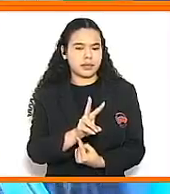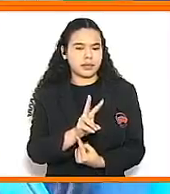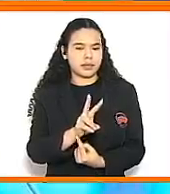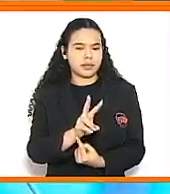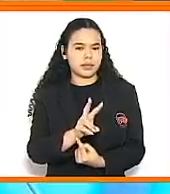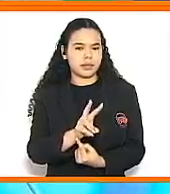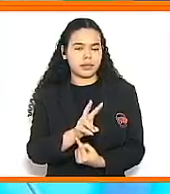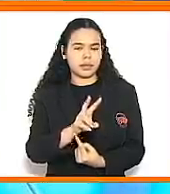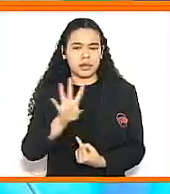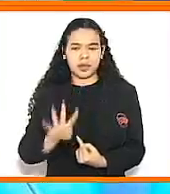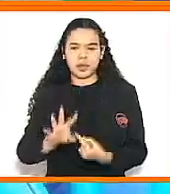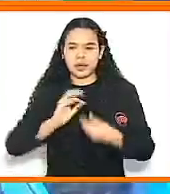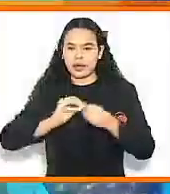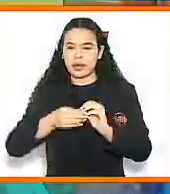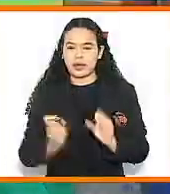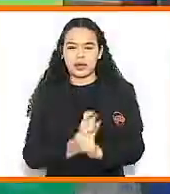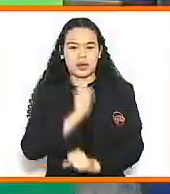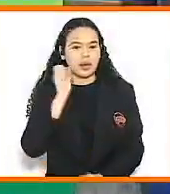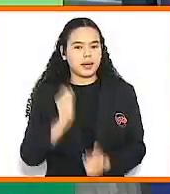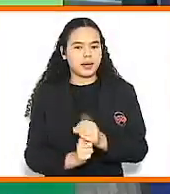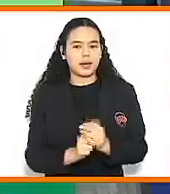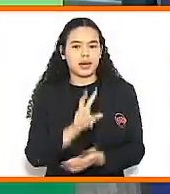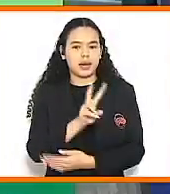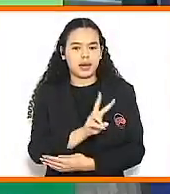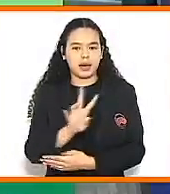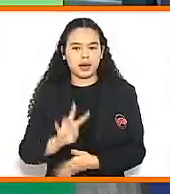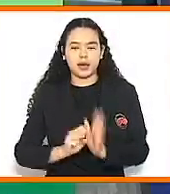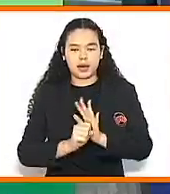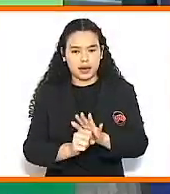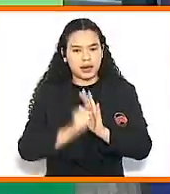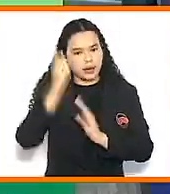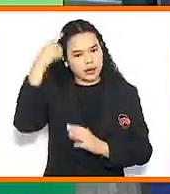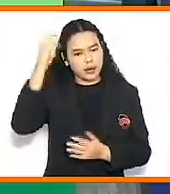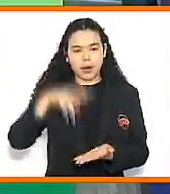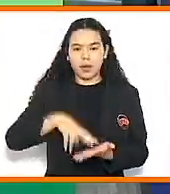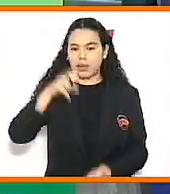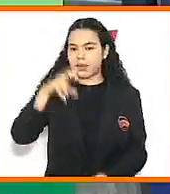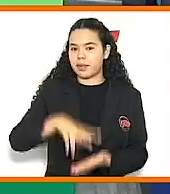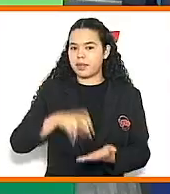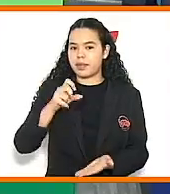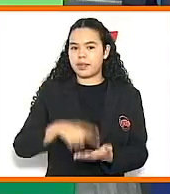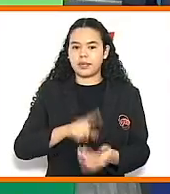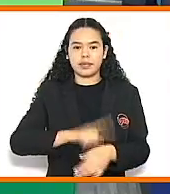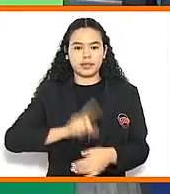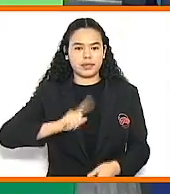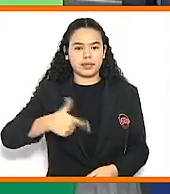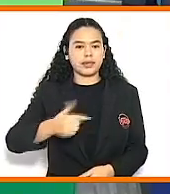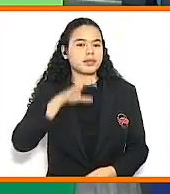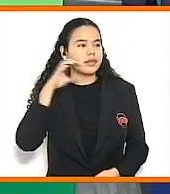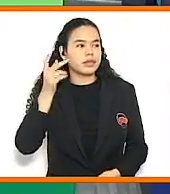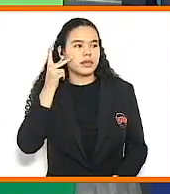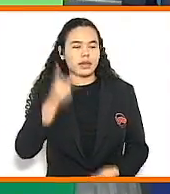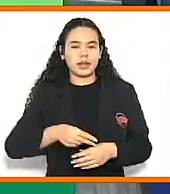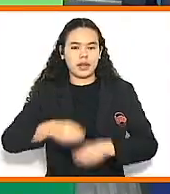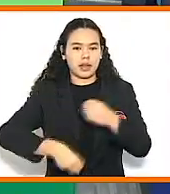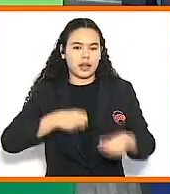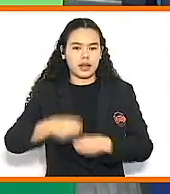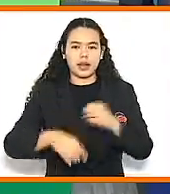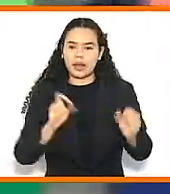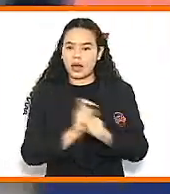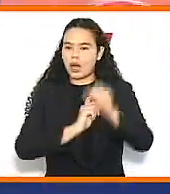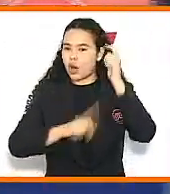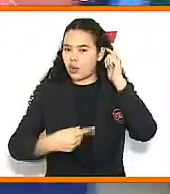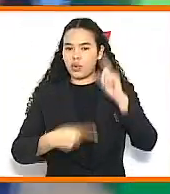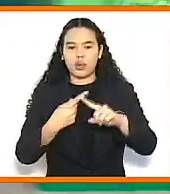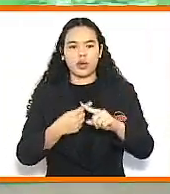el 4, número favorecido 24 con su símbolo de sueño sapo. Es momento de ir con Ceci para conocer la esfera afortunada en